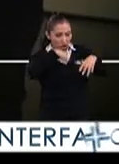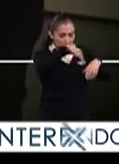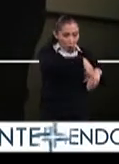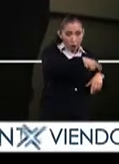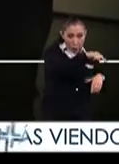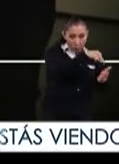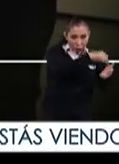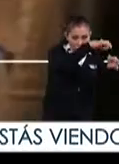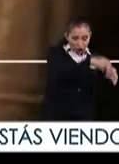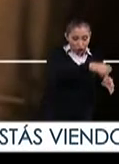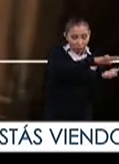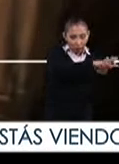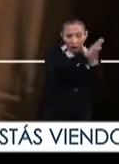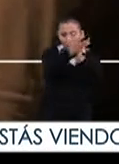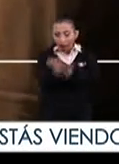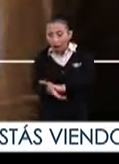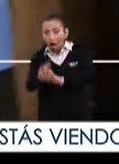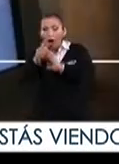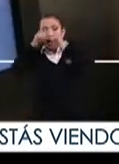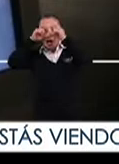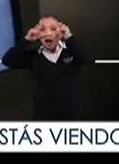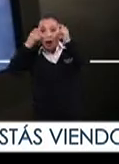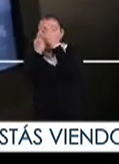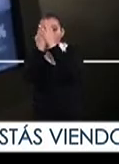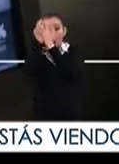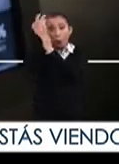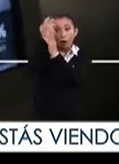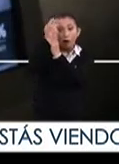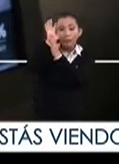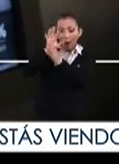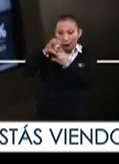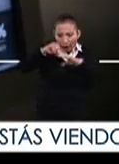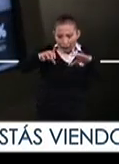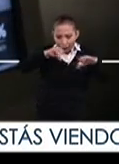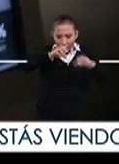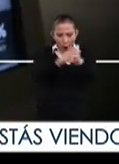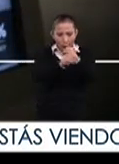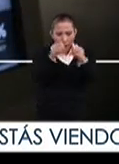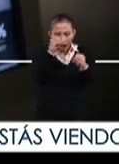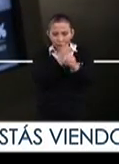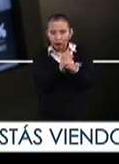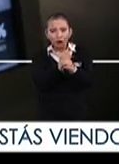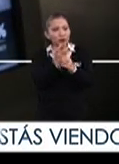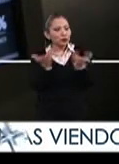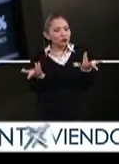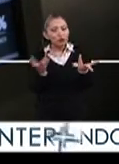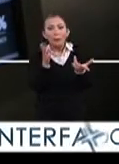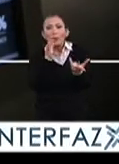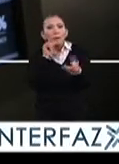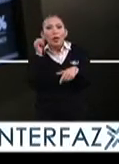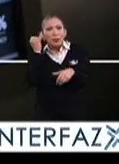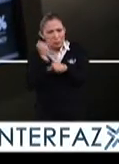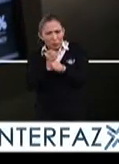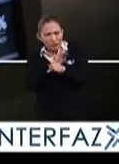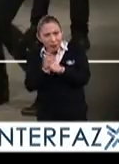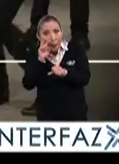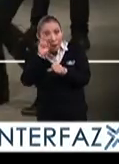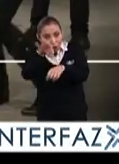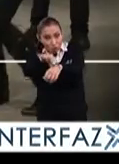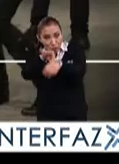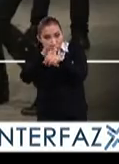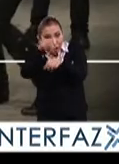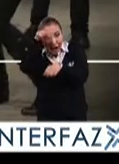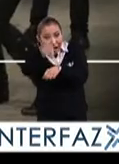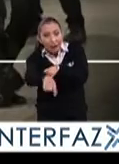físico. Con ayuda de la realidad aumentada, podemos implementar objetos que son prácticamente imposible verlos